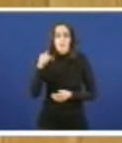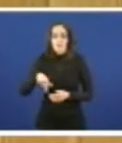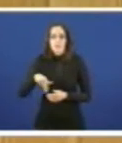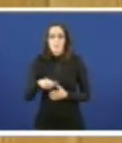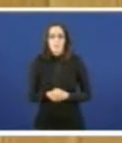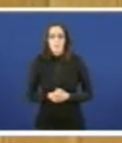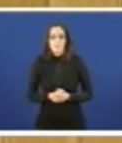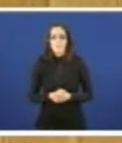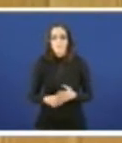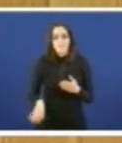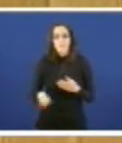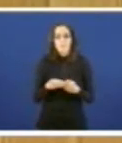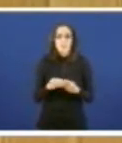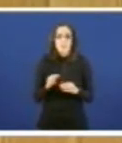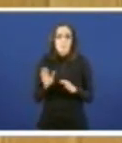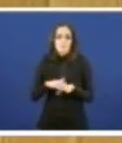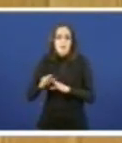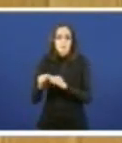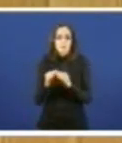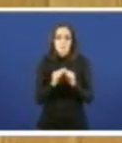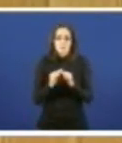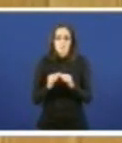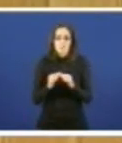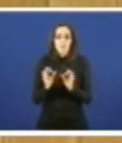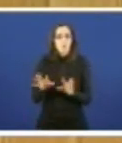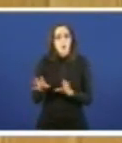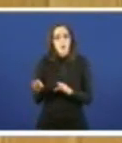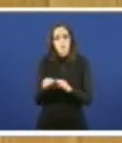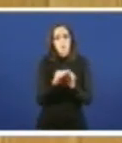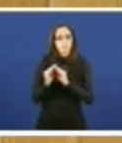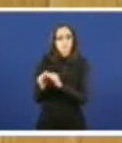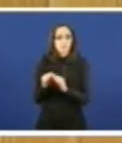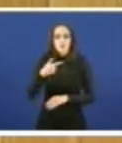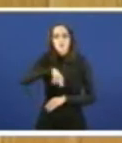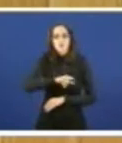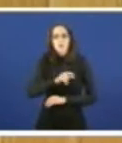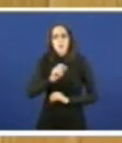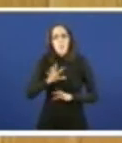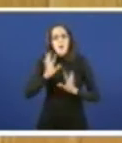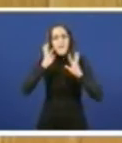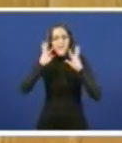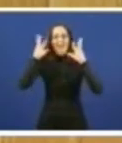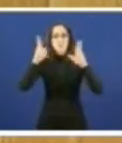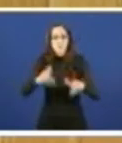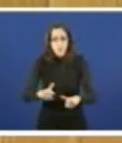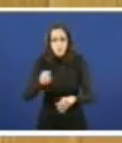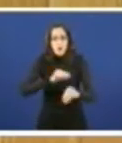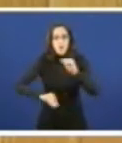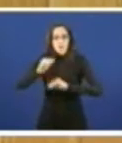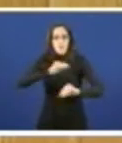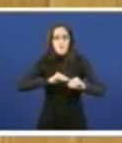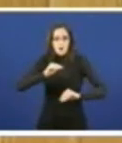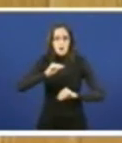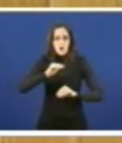unha enmenda de concordia, unha enmenda de consenso. Nosoutros fixemos o esforzo de rectificar a nosa